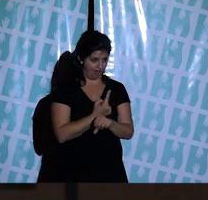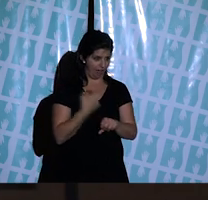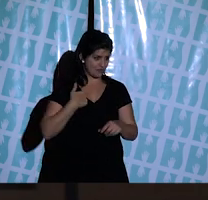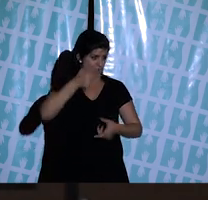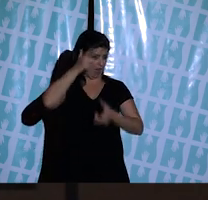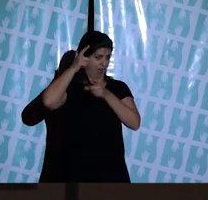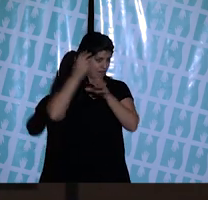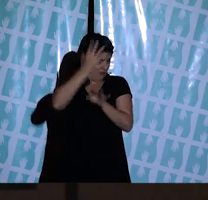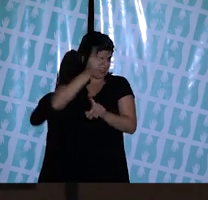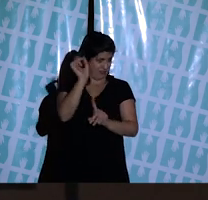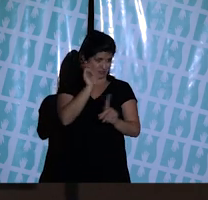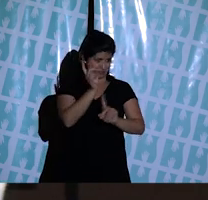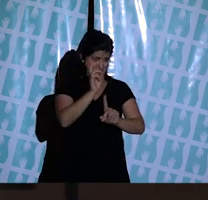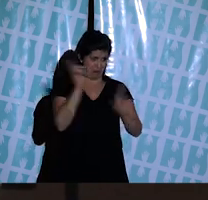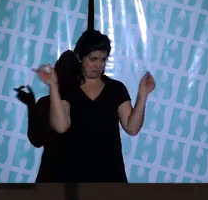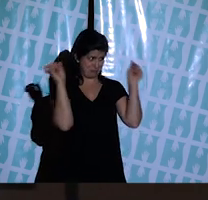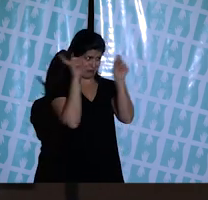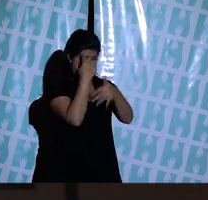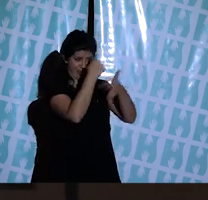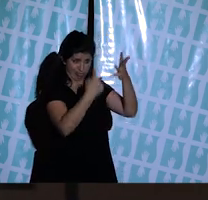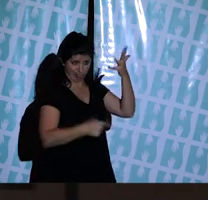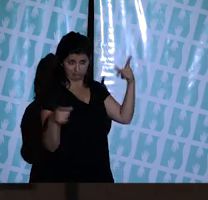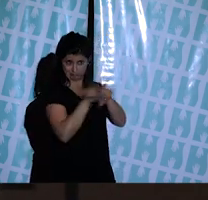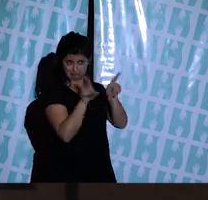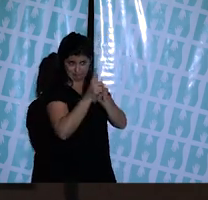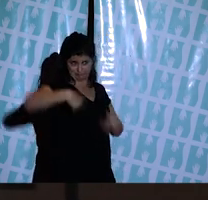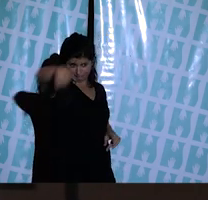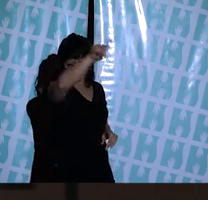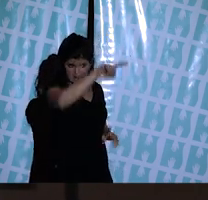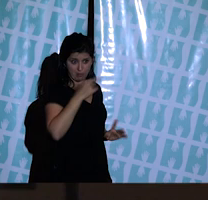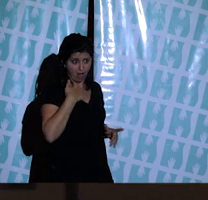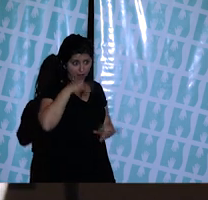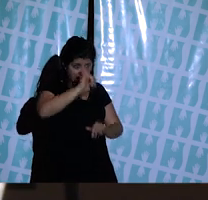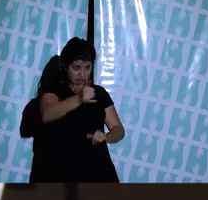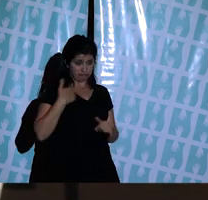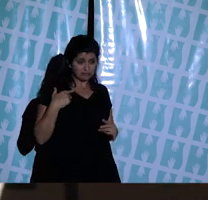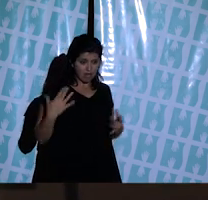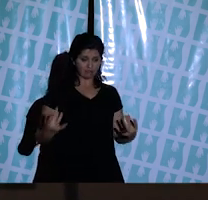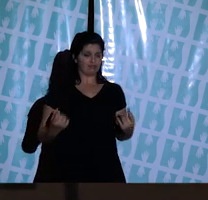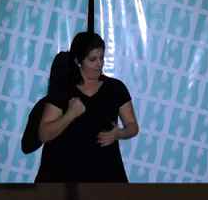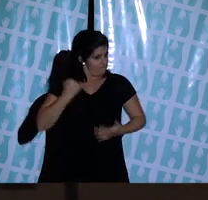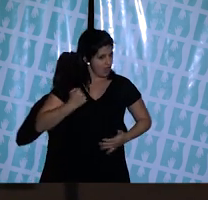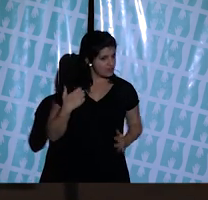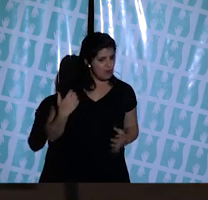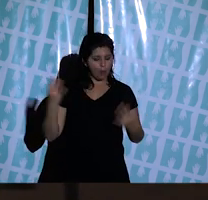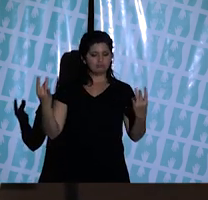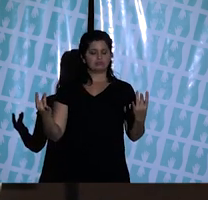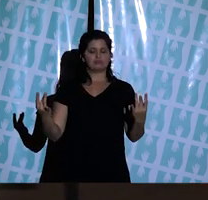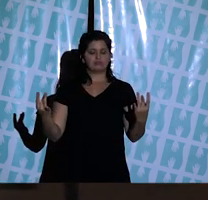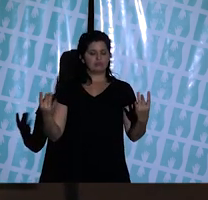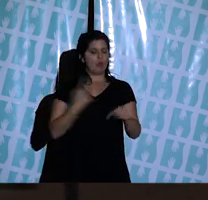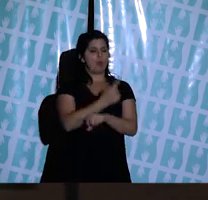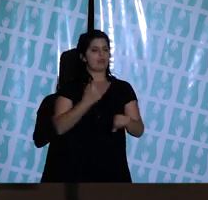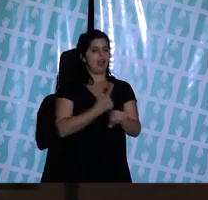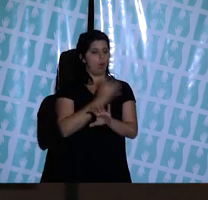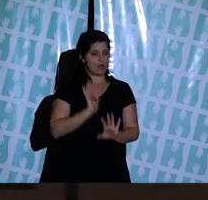¿eh? Tengo todos estos problemas, como ustedes. Pero bueno, lo hice, me esforcé. Tuve una hora antes de